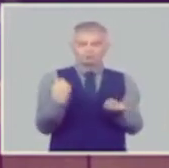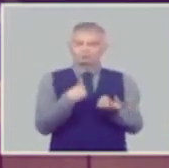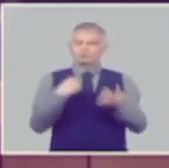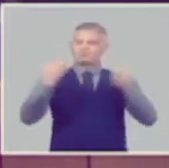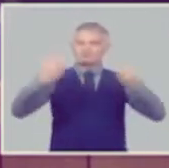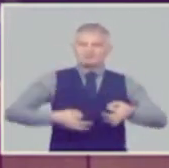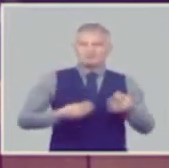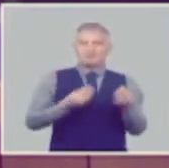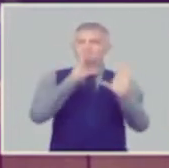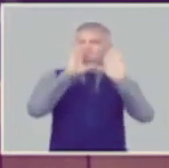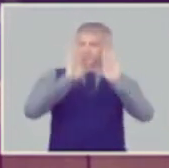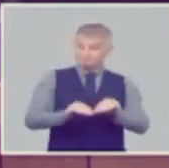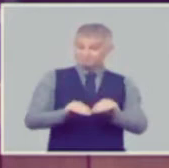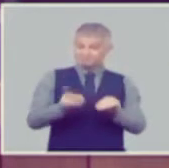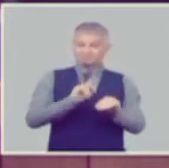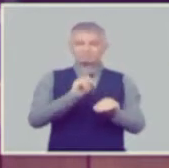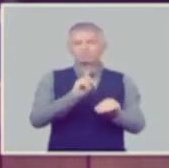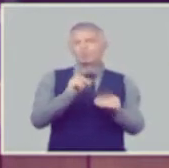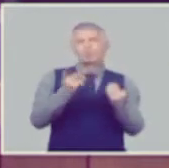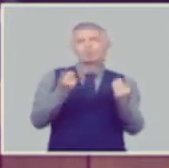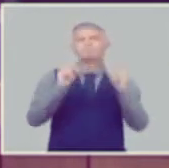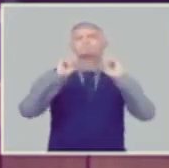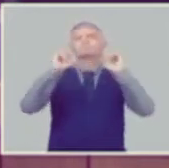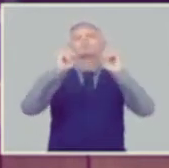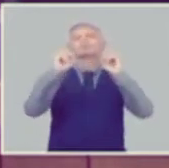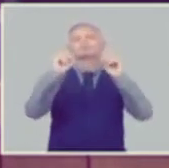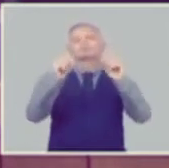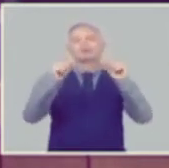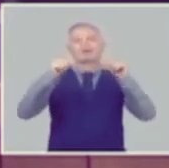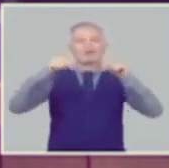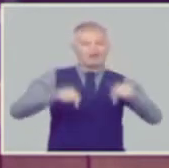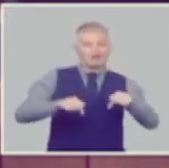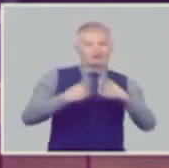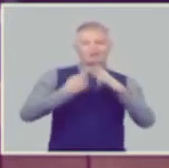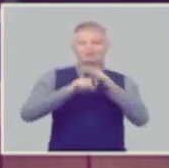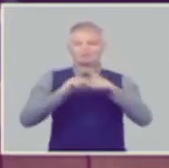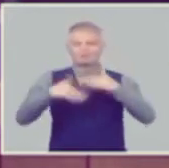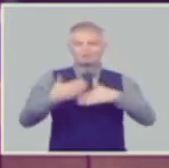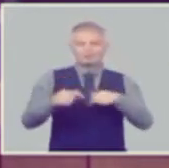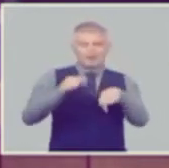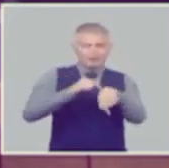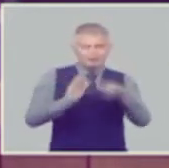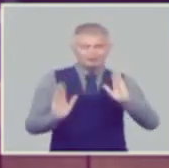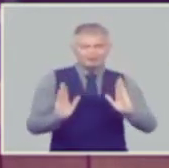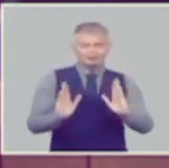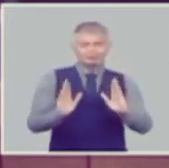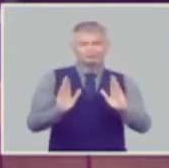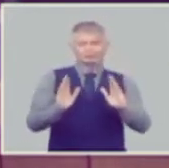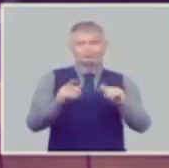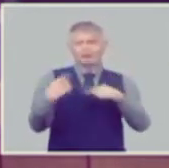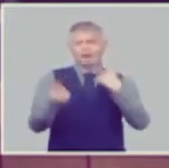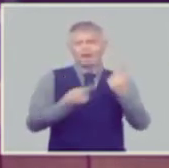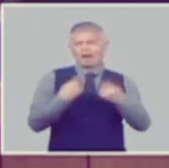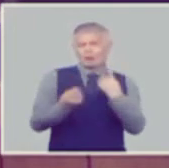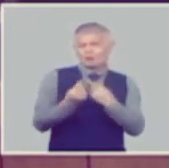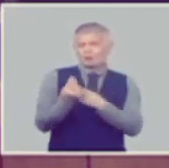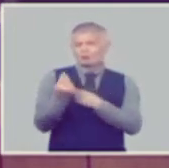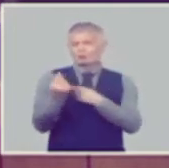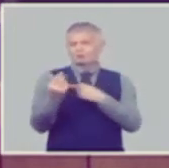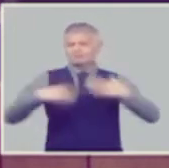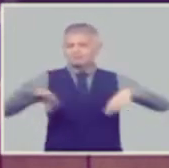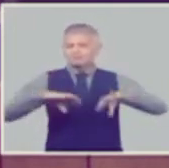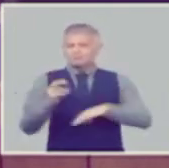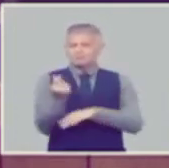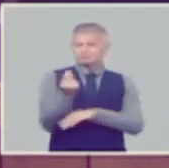categóricamente es que no se trata de una política de terapia de choque ni de corralitos financieros, como algunos insisten en